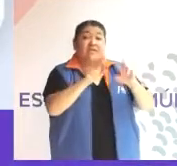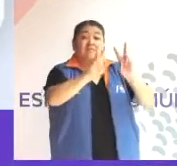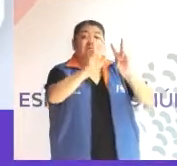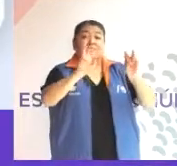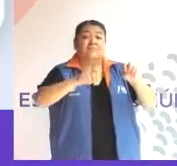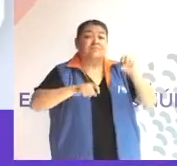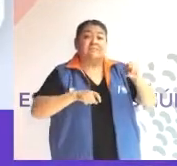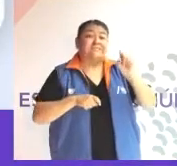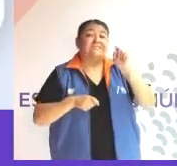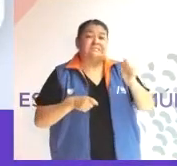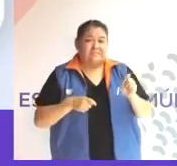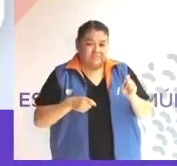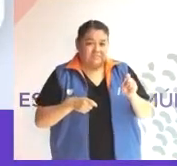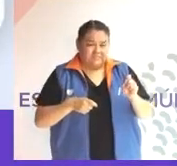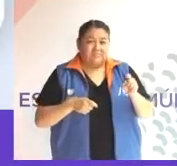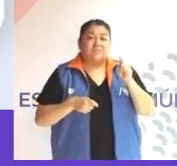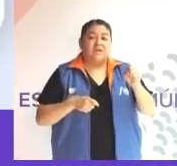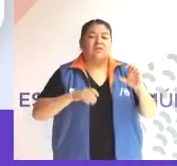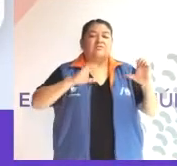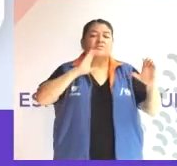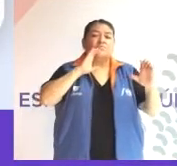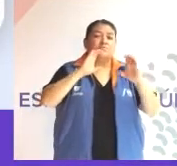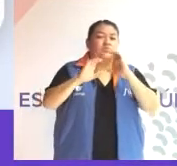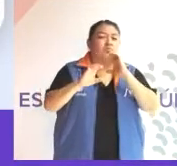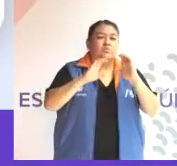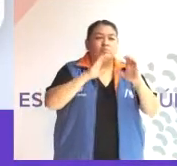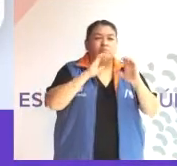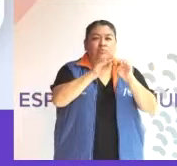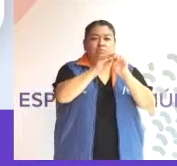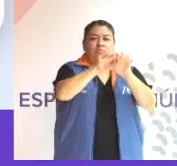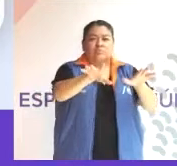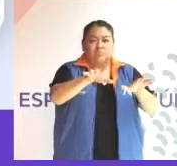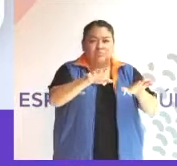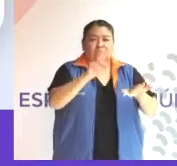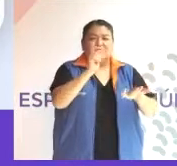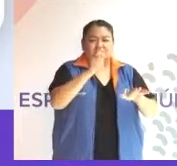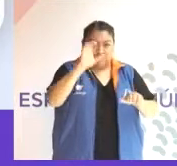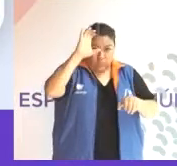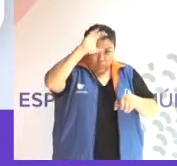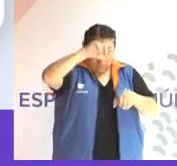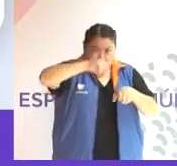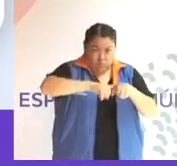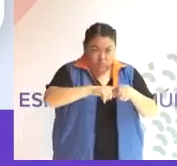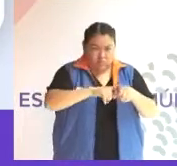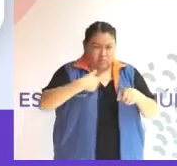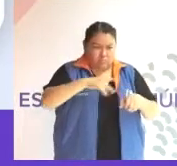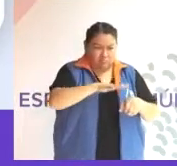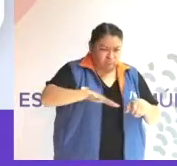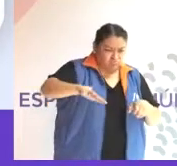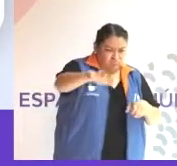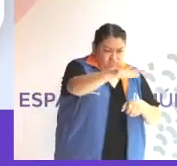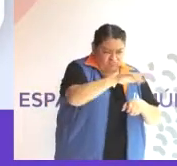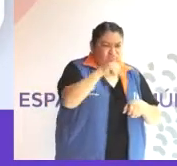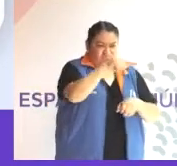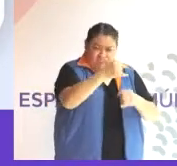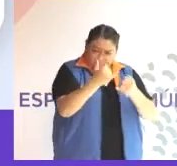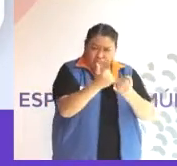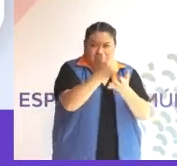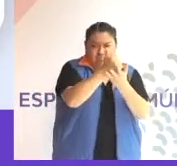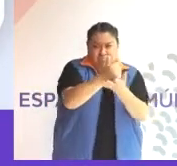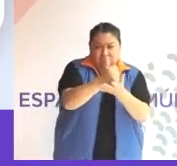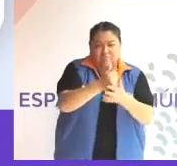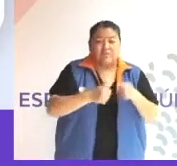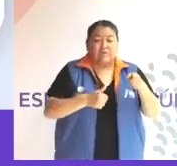llama Medios de Comunicación Corresponsables de la Cultura Ciudadana. Así es, Edgar. Este conversatorio